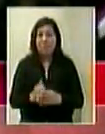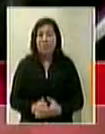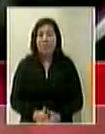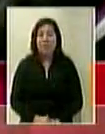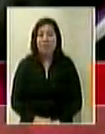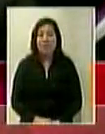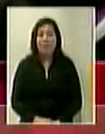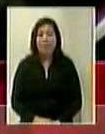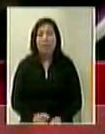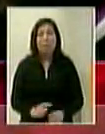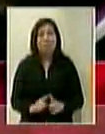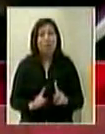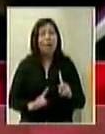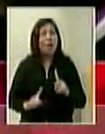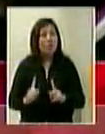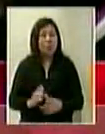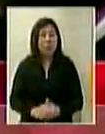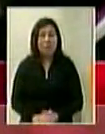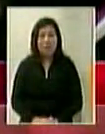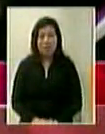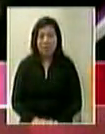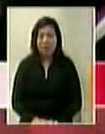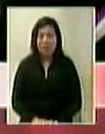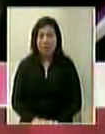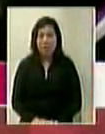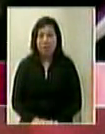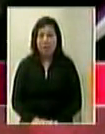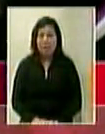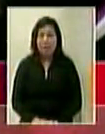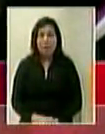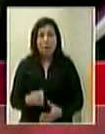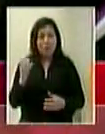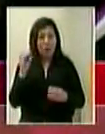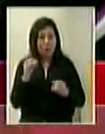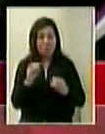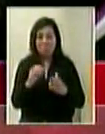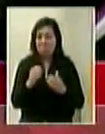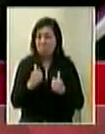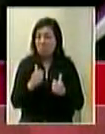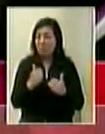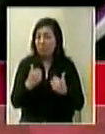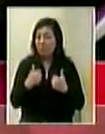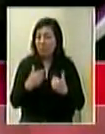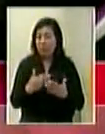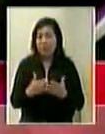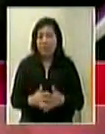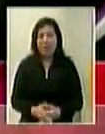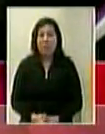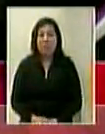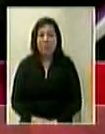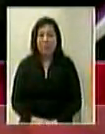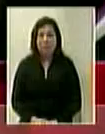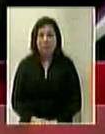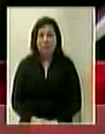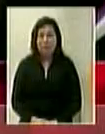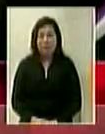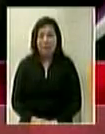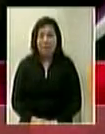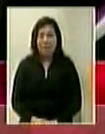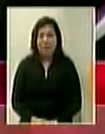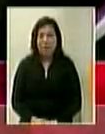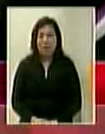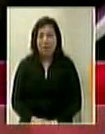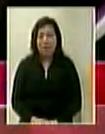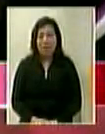medios, pero algunos medios, para ser más precisos, algunos medios de opinión, muy bien teatro y aplauso que le hace. Miren,